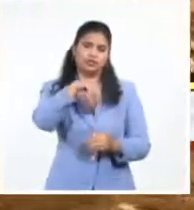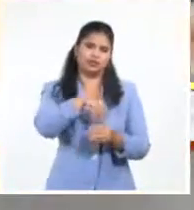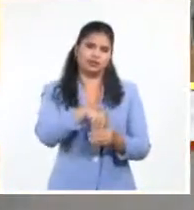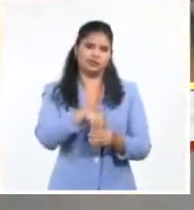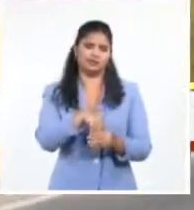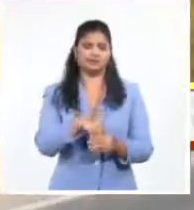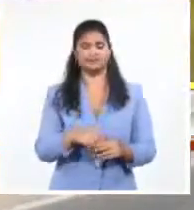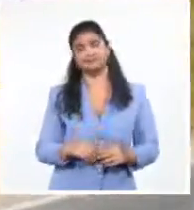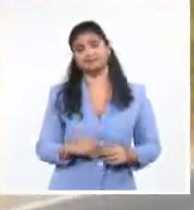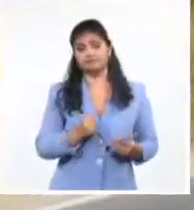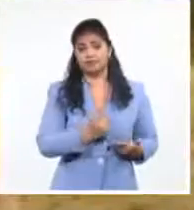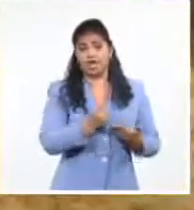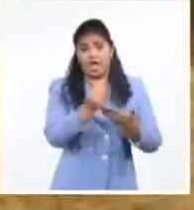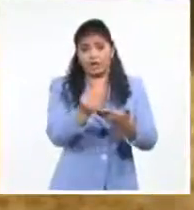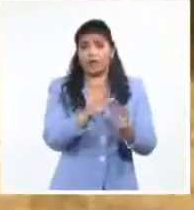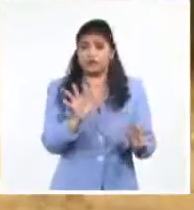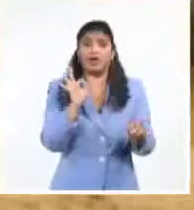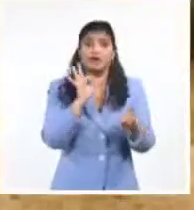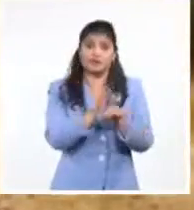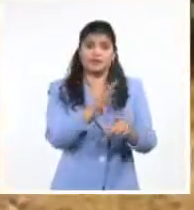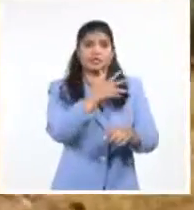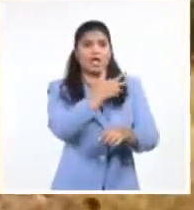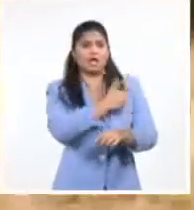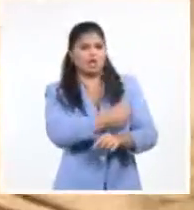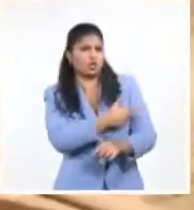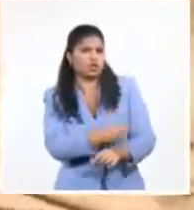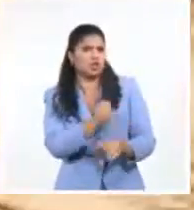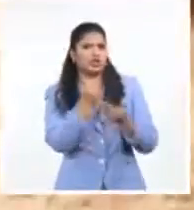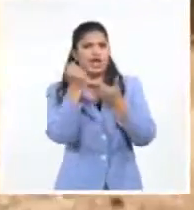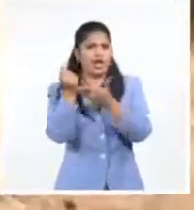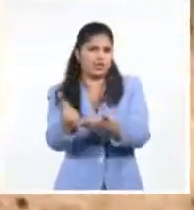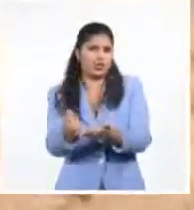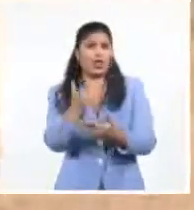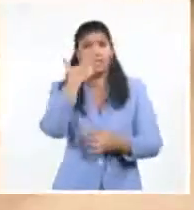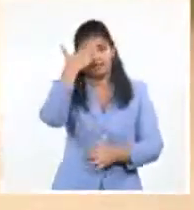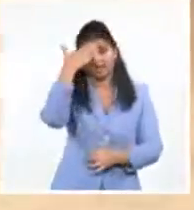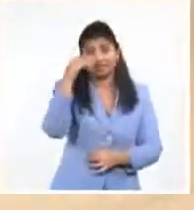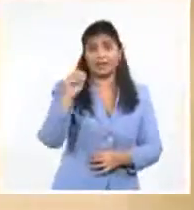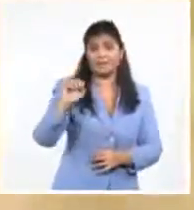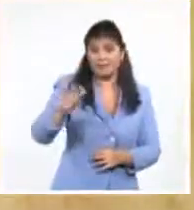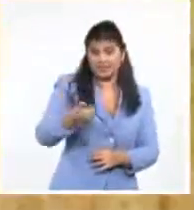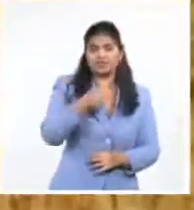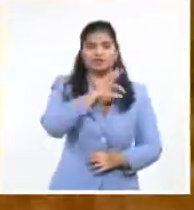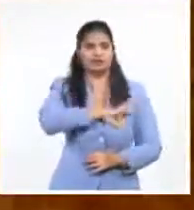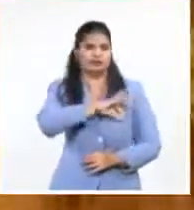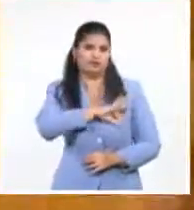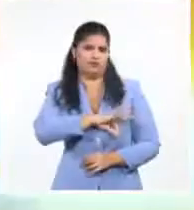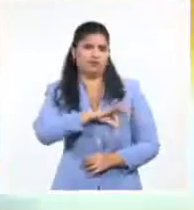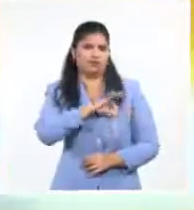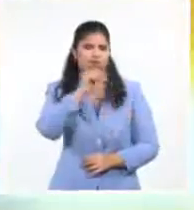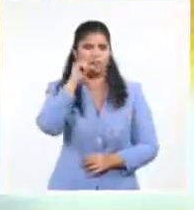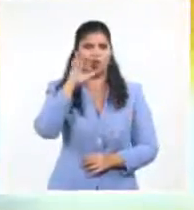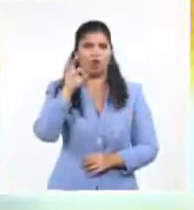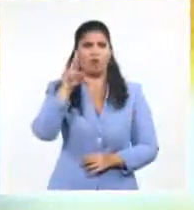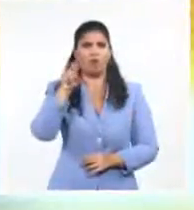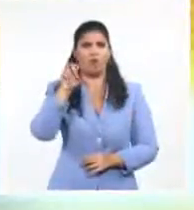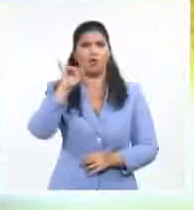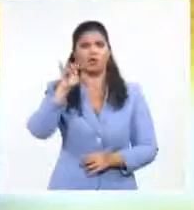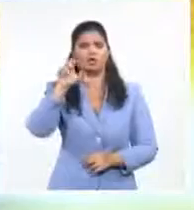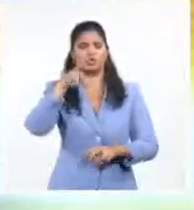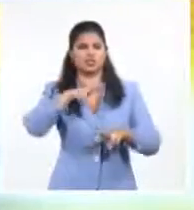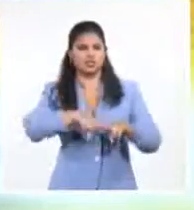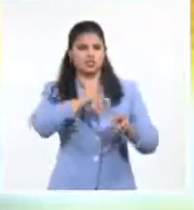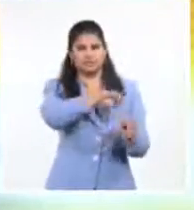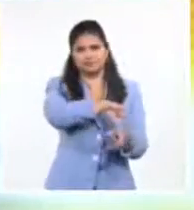La ayuda internacional ya empezó a llegar al país tras la intensa gestión del presidente chileno Gabriel Boric. Y de